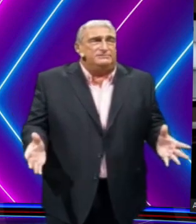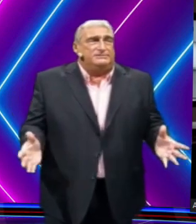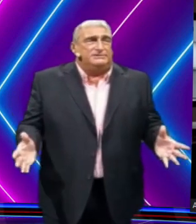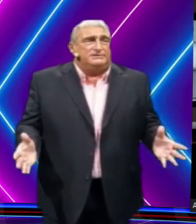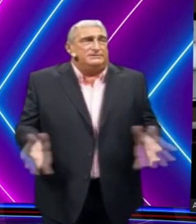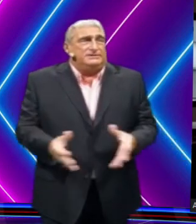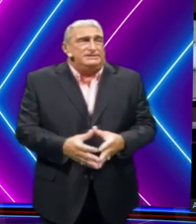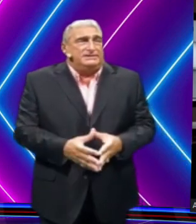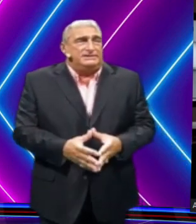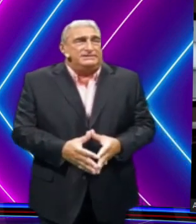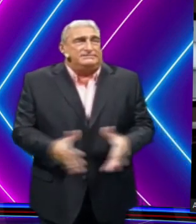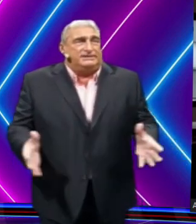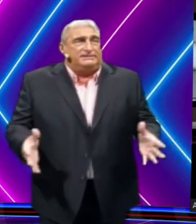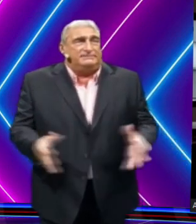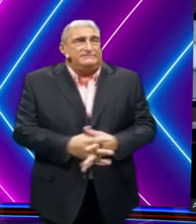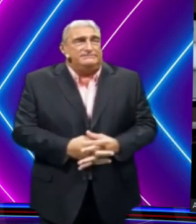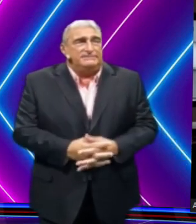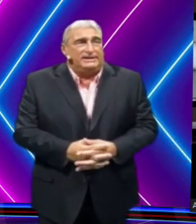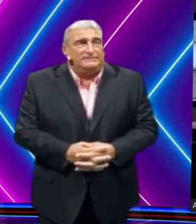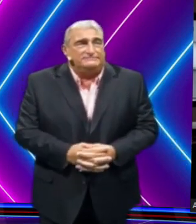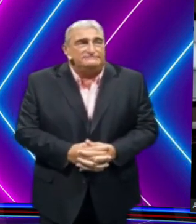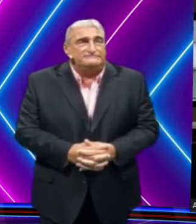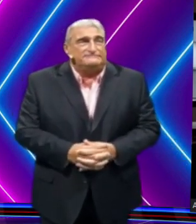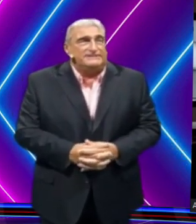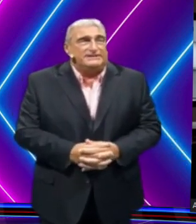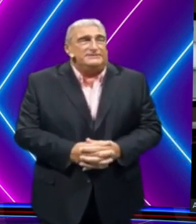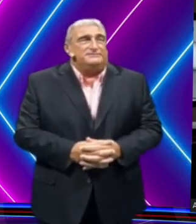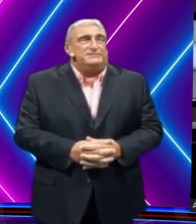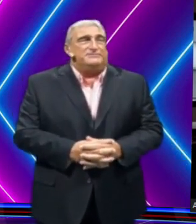algo. ¿Estás? Dale. Nos Todo, vemos. todo, todo.